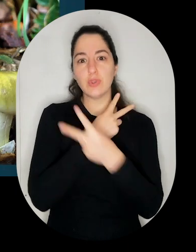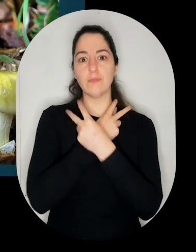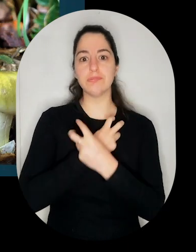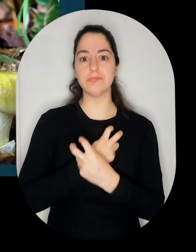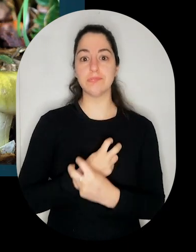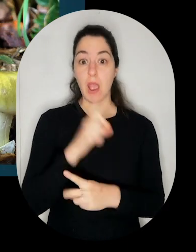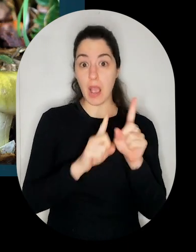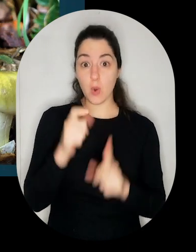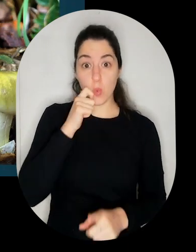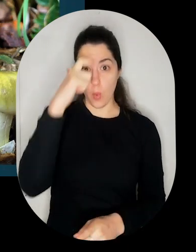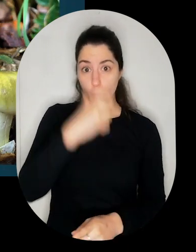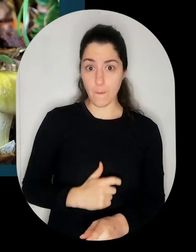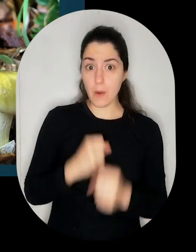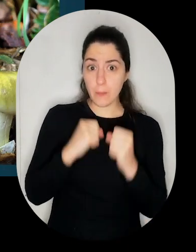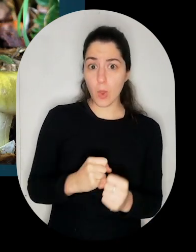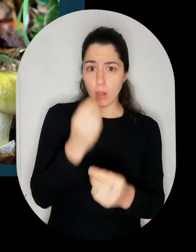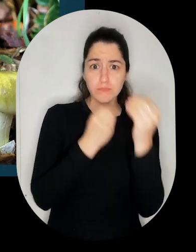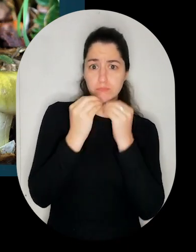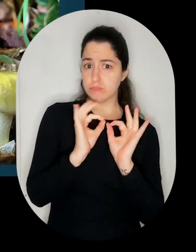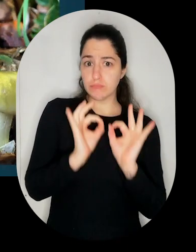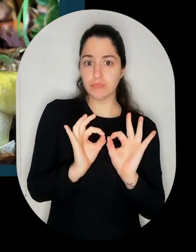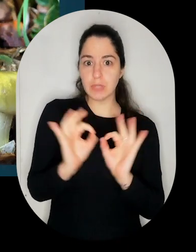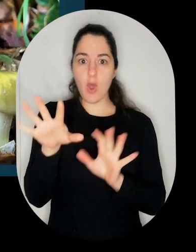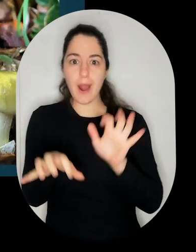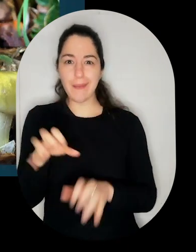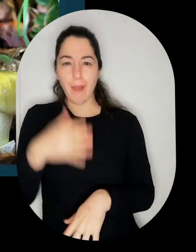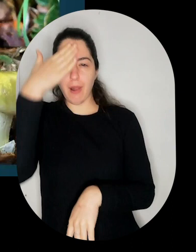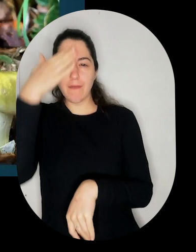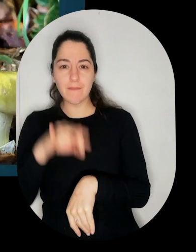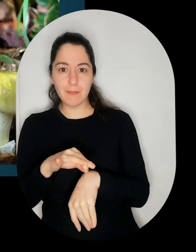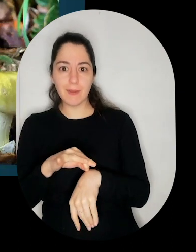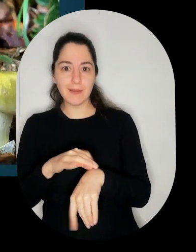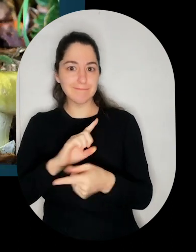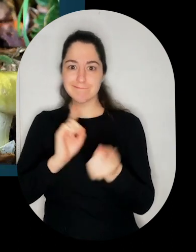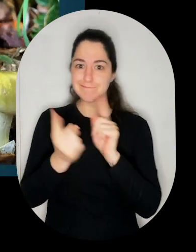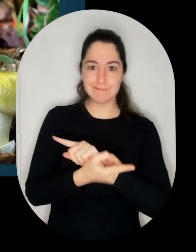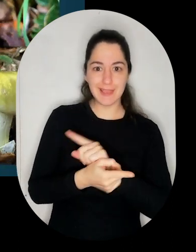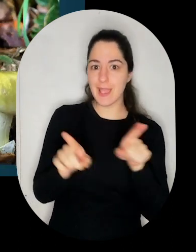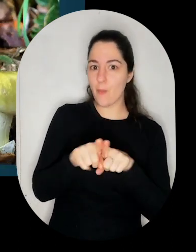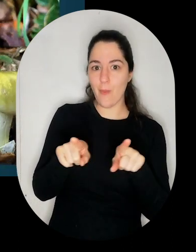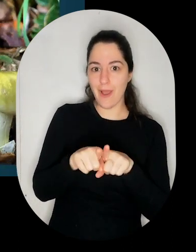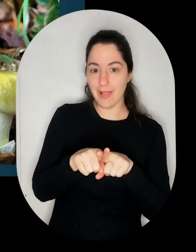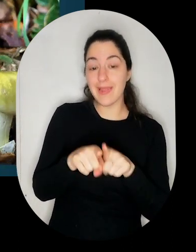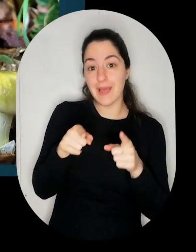diferente a las toxinas. Hay cosas que los seres humanos podemos comer perfectamente y a los animales les hace mal, y viceversa. Hay